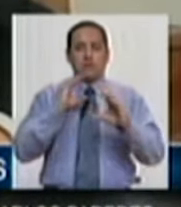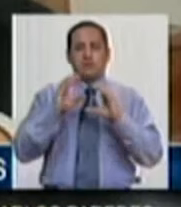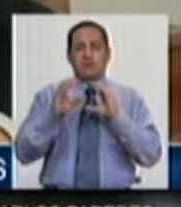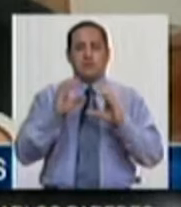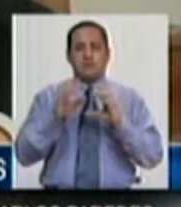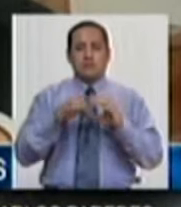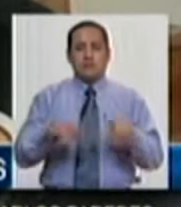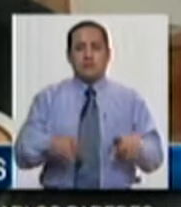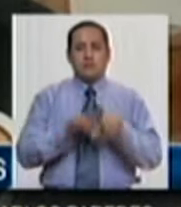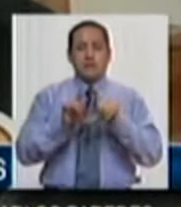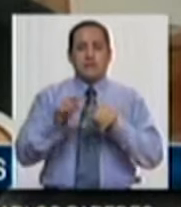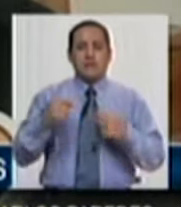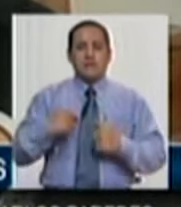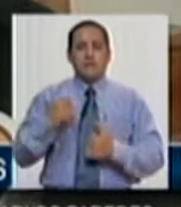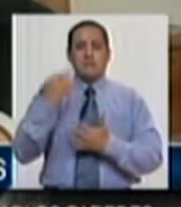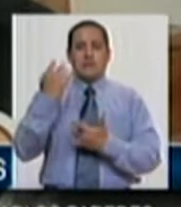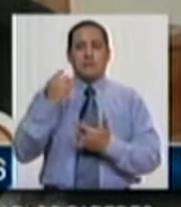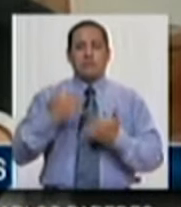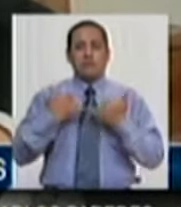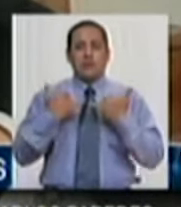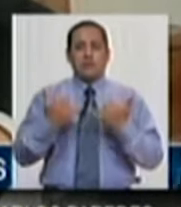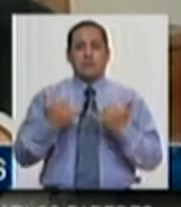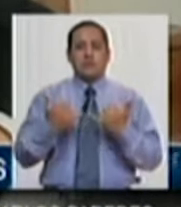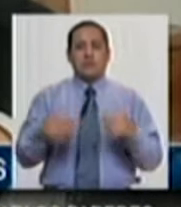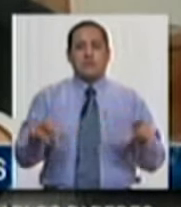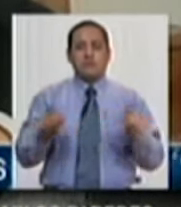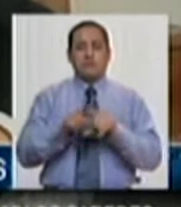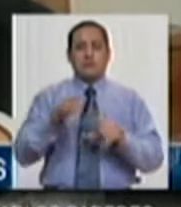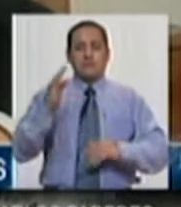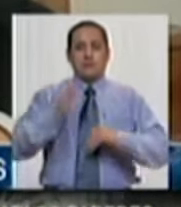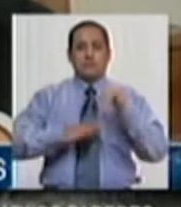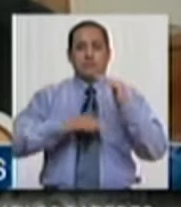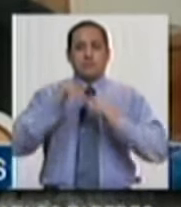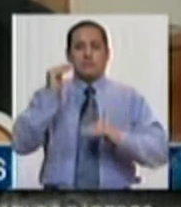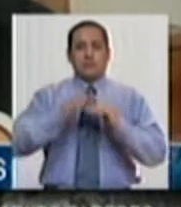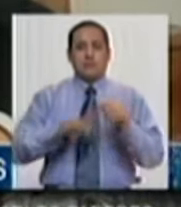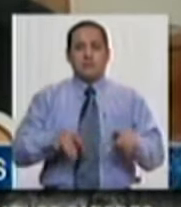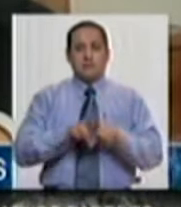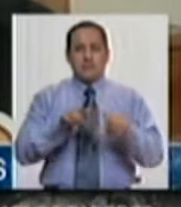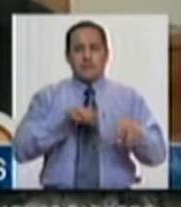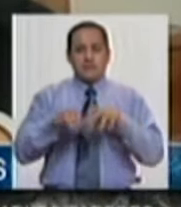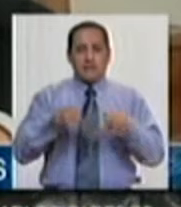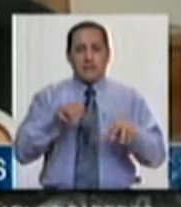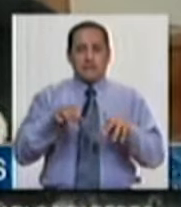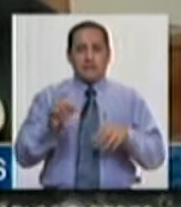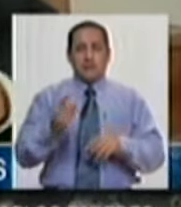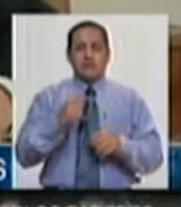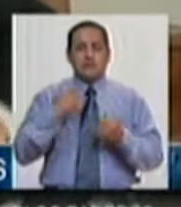¿no? Lo que esperamos con las infraestructuras que se están creando